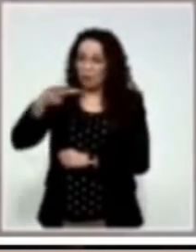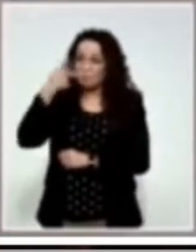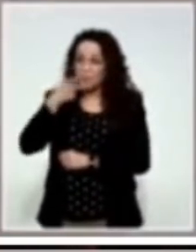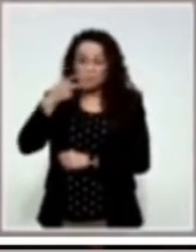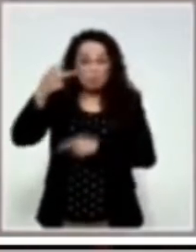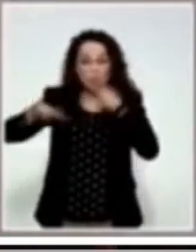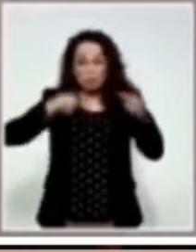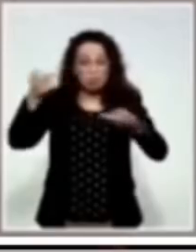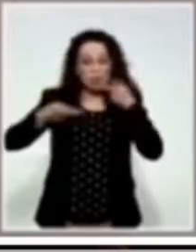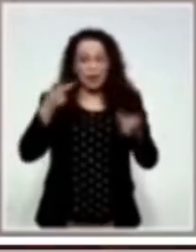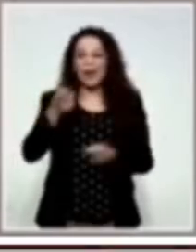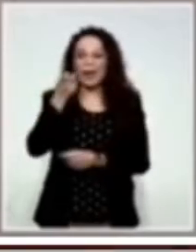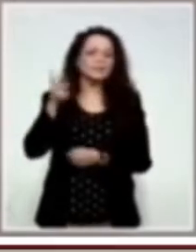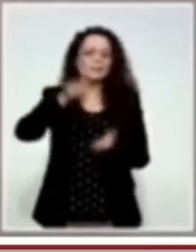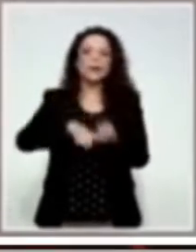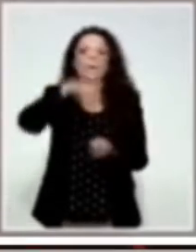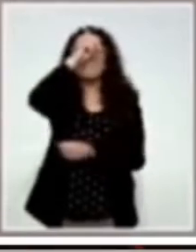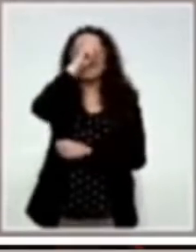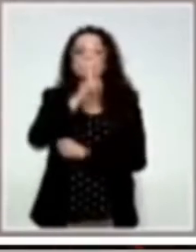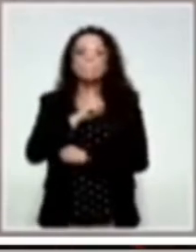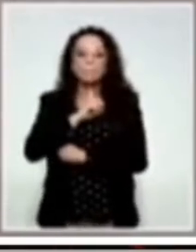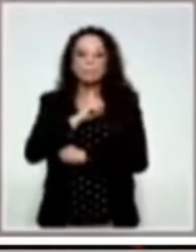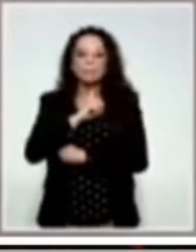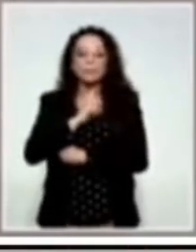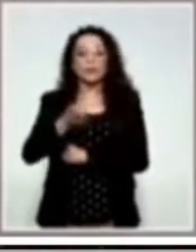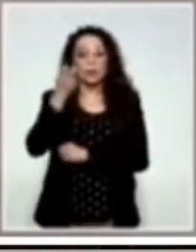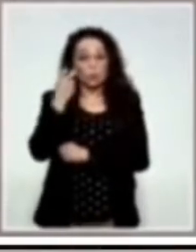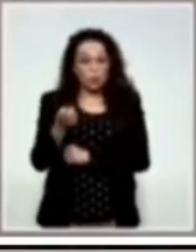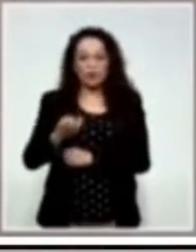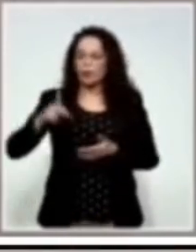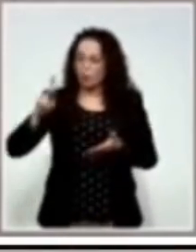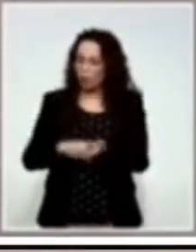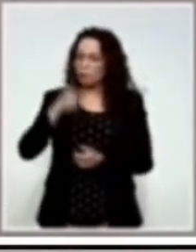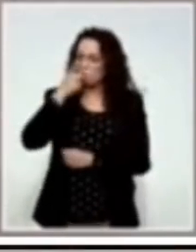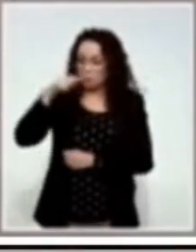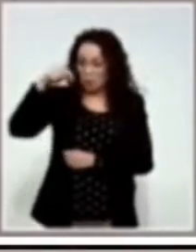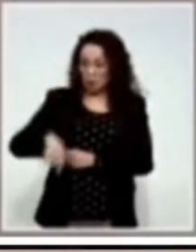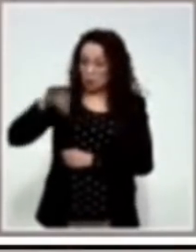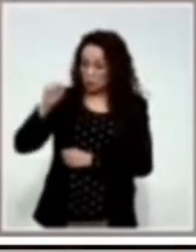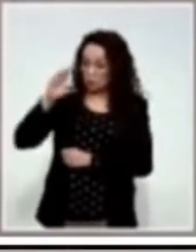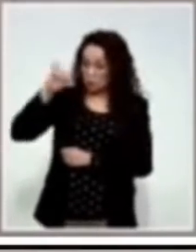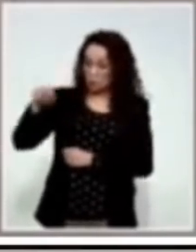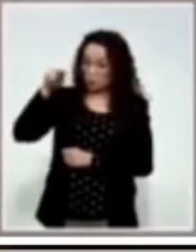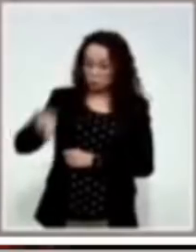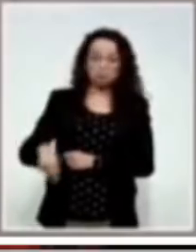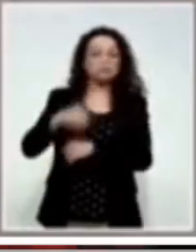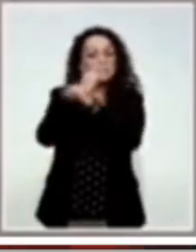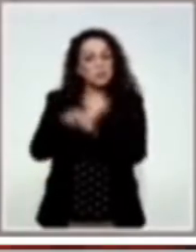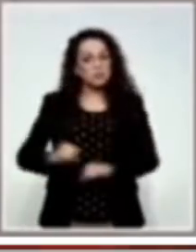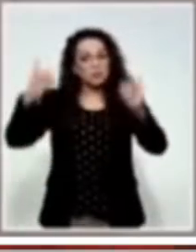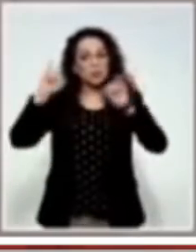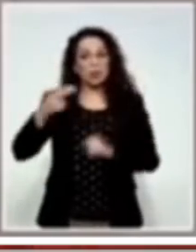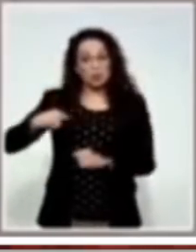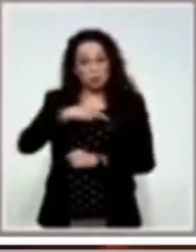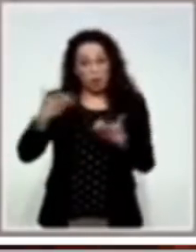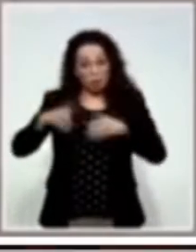la Corte ha acreditado una vez más su independencia, su autonomía y que actuamos correctamente. Y